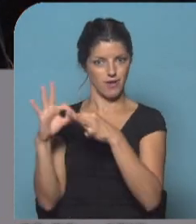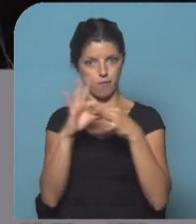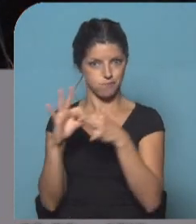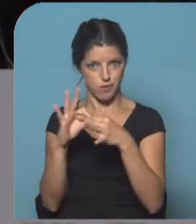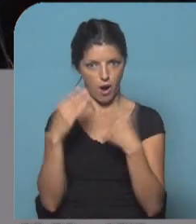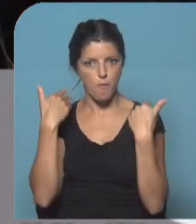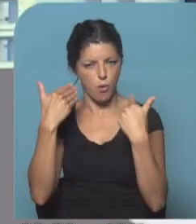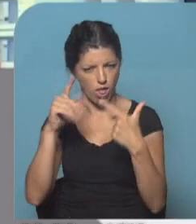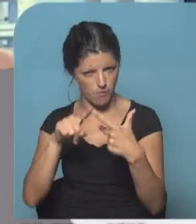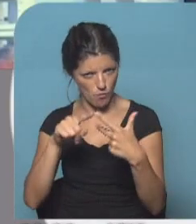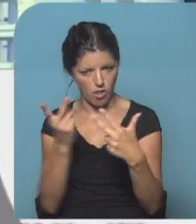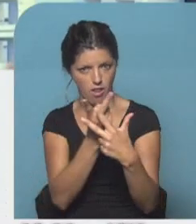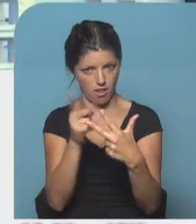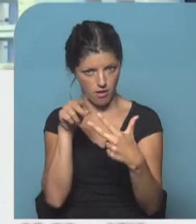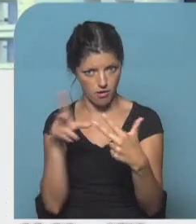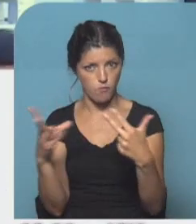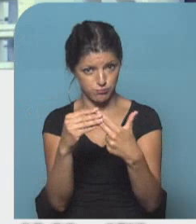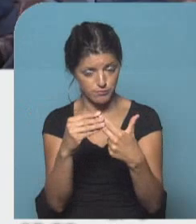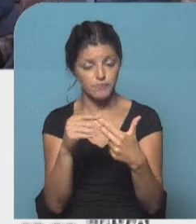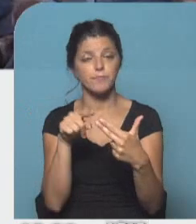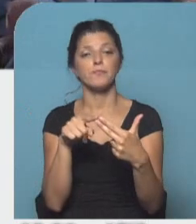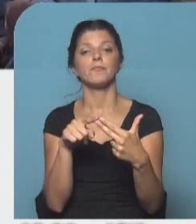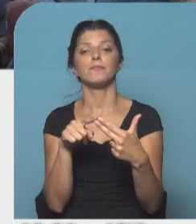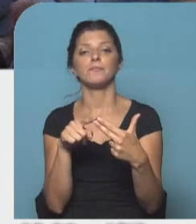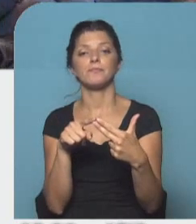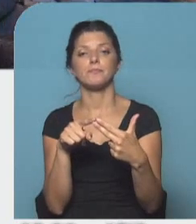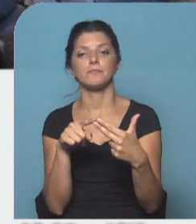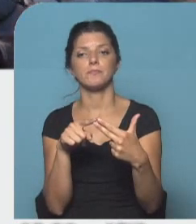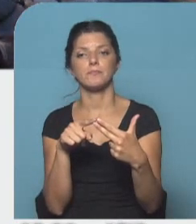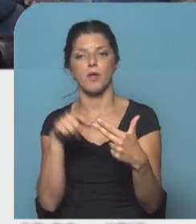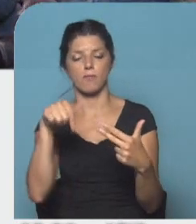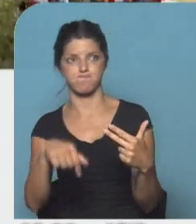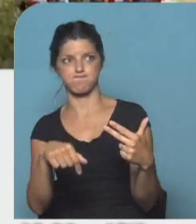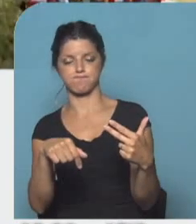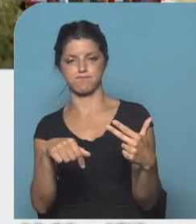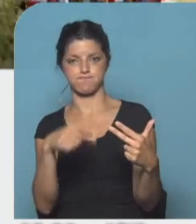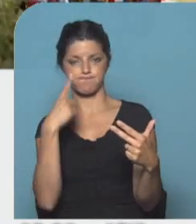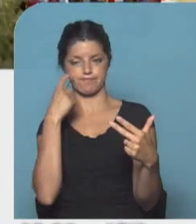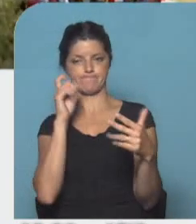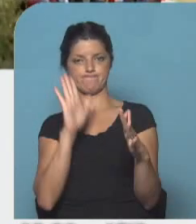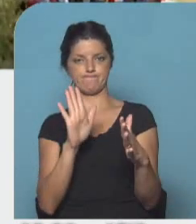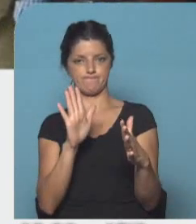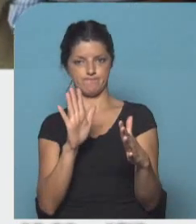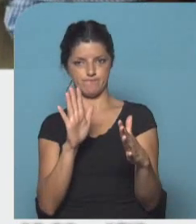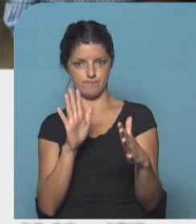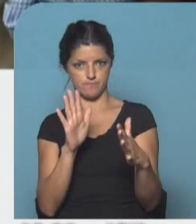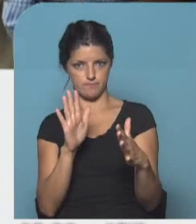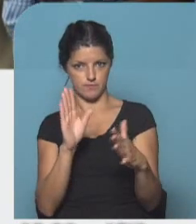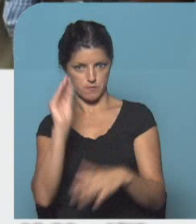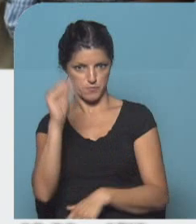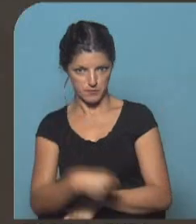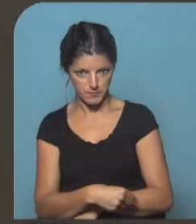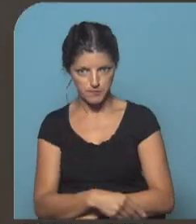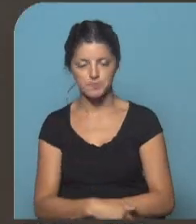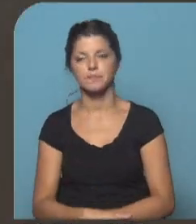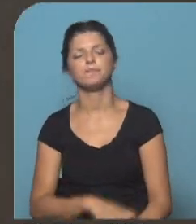de Podemos, la alcaldesa de Barcelona, me refiero. Ahora han perdido muchísimo este capital político que tenían. Porque lo que